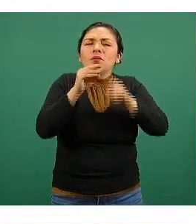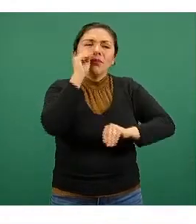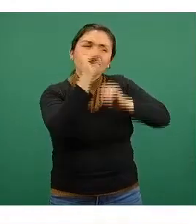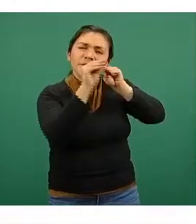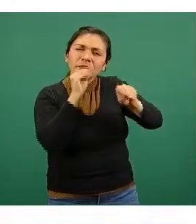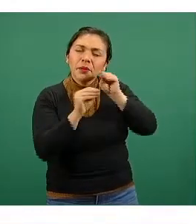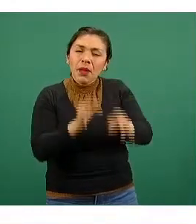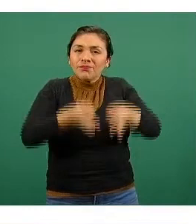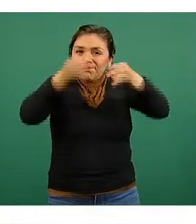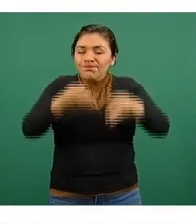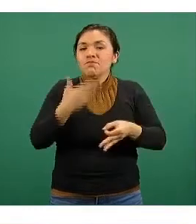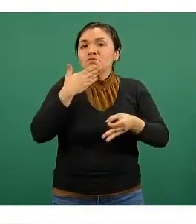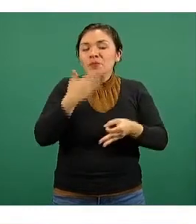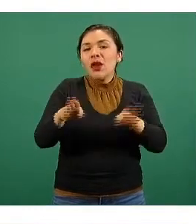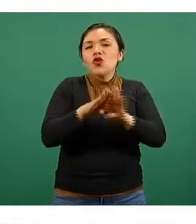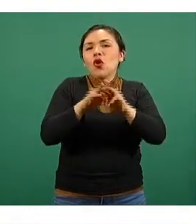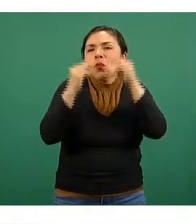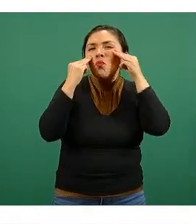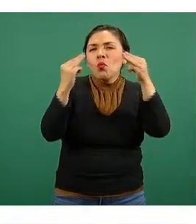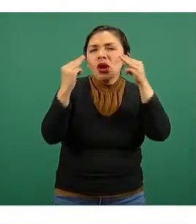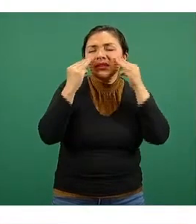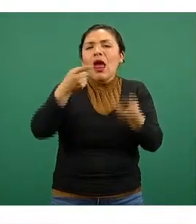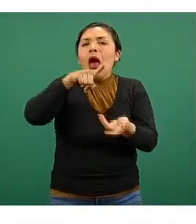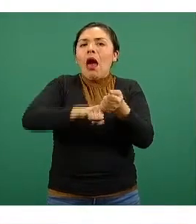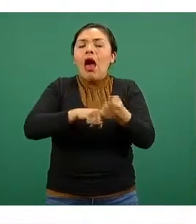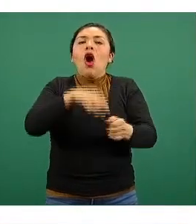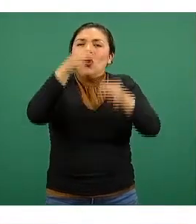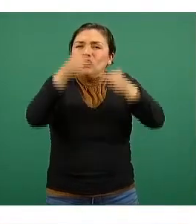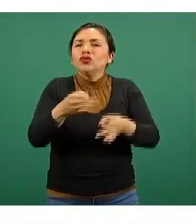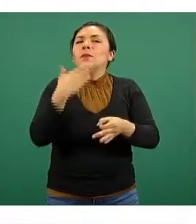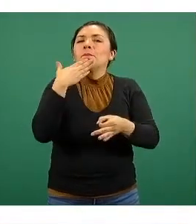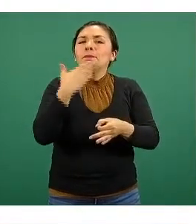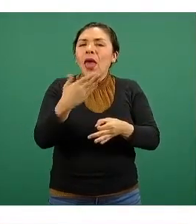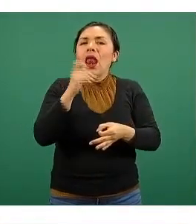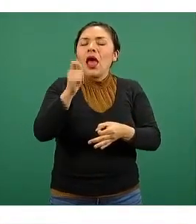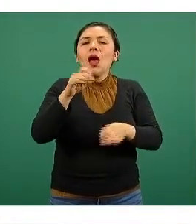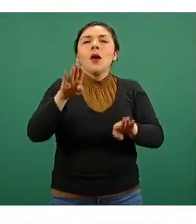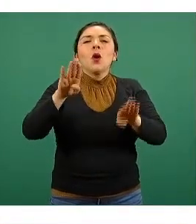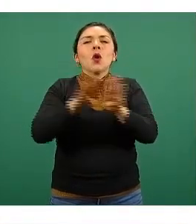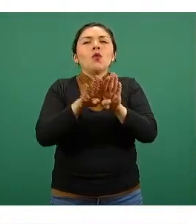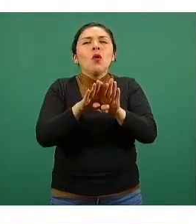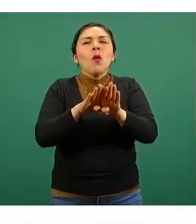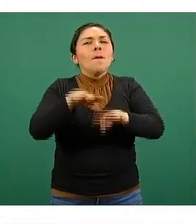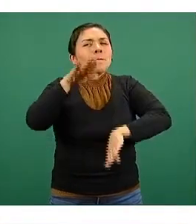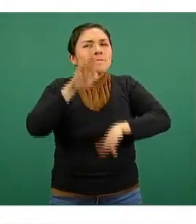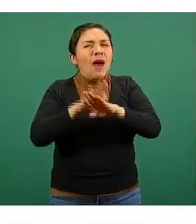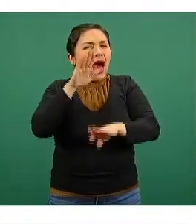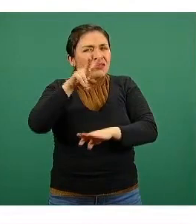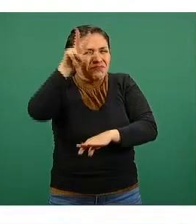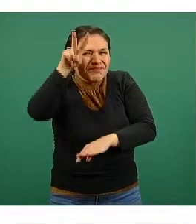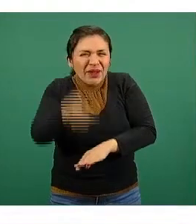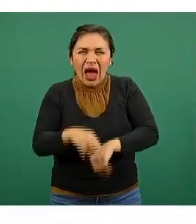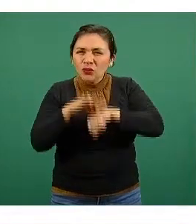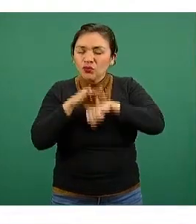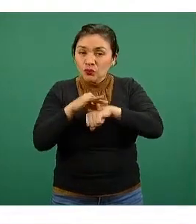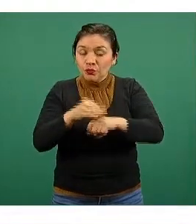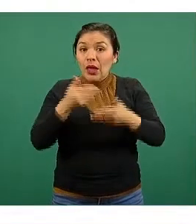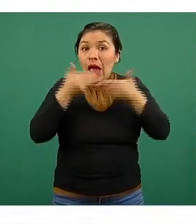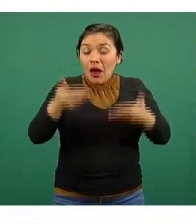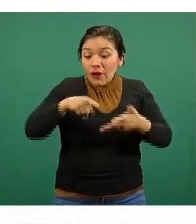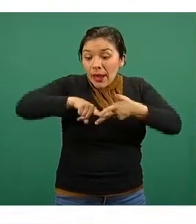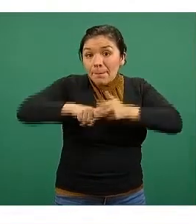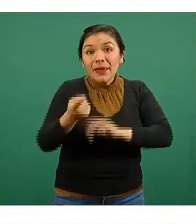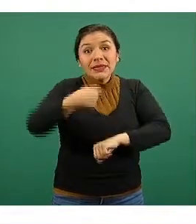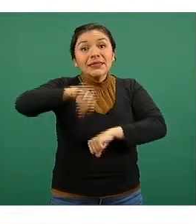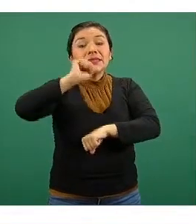momento pueden mostrar un comportamiento que no es realmente el más acercado a la realidad. Pero entonces ahora que abrimos